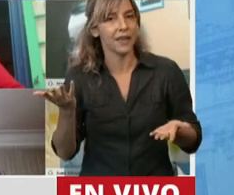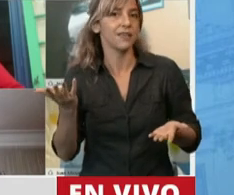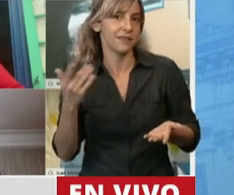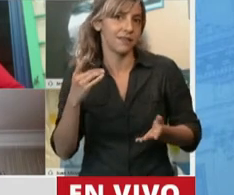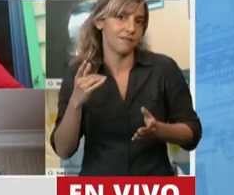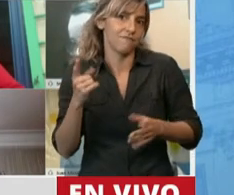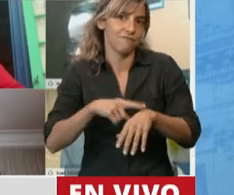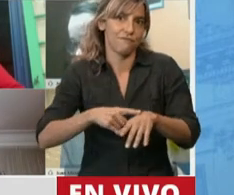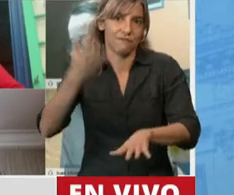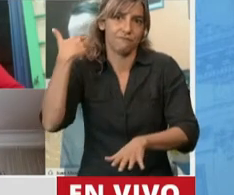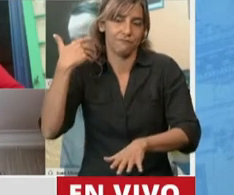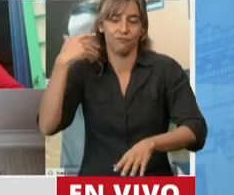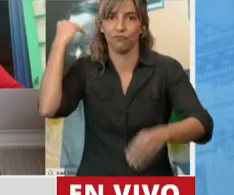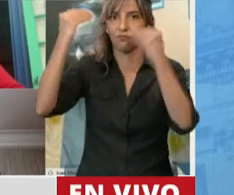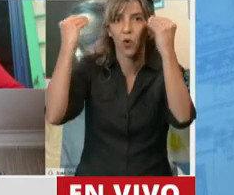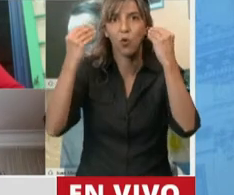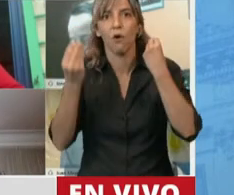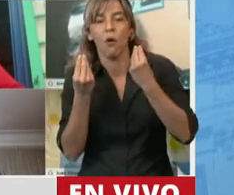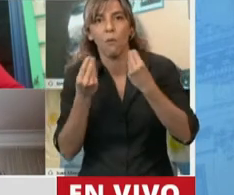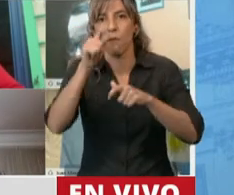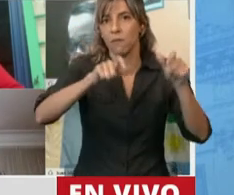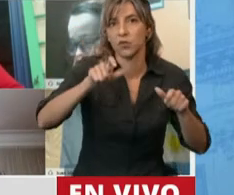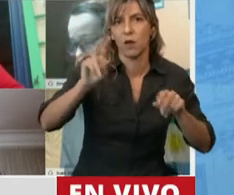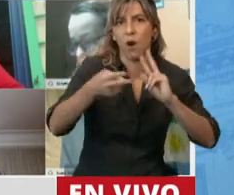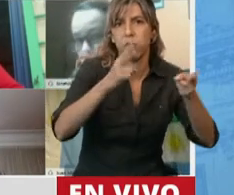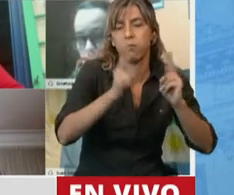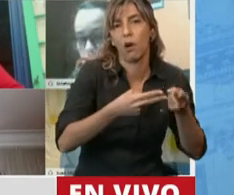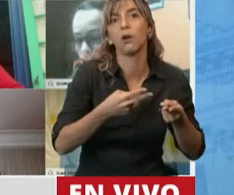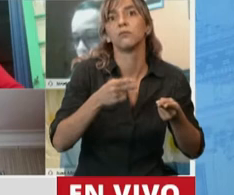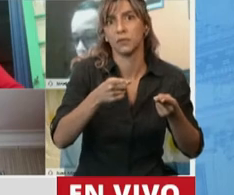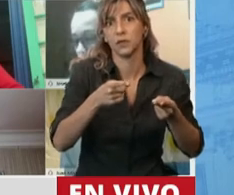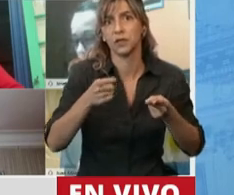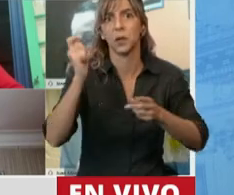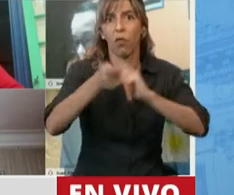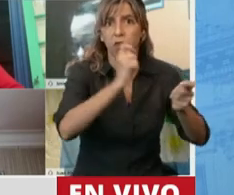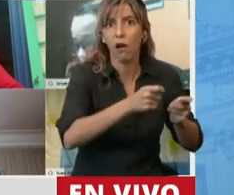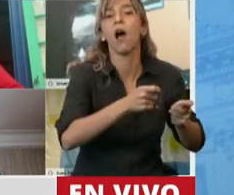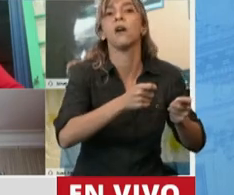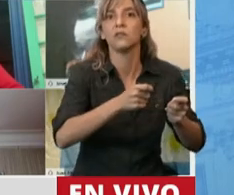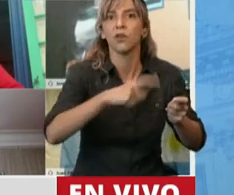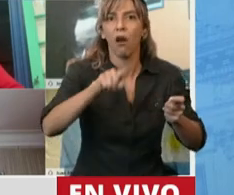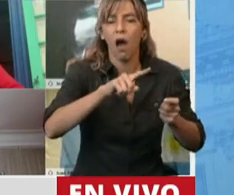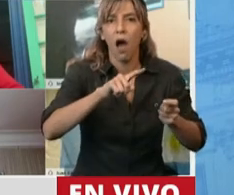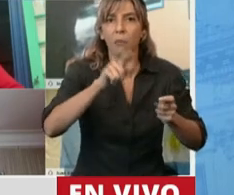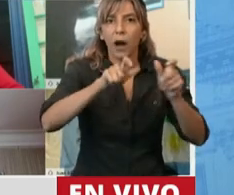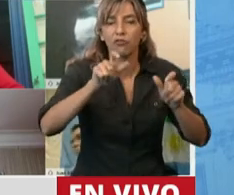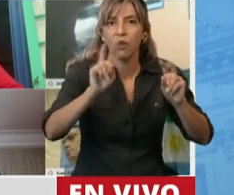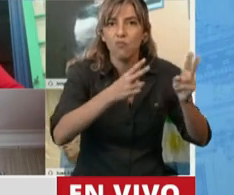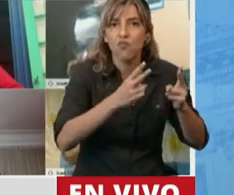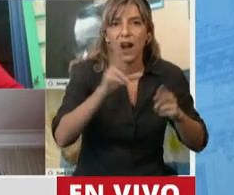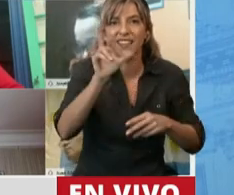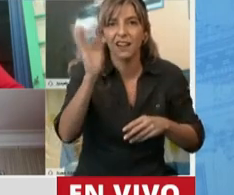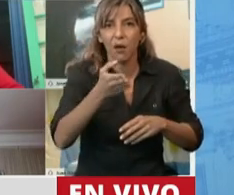los sanitaristas, lograr bajar la mortalidad de un 30 a un 3% con el uso de este plasma. Bueno,